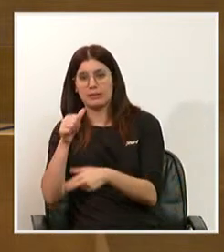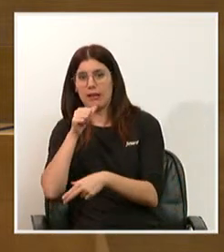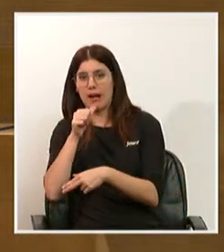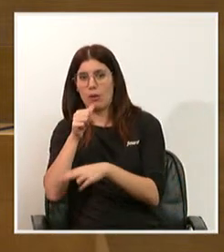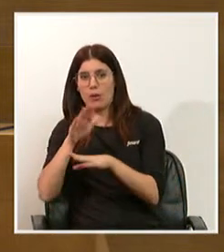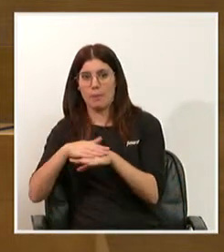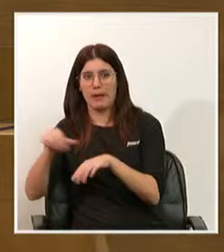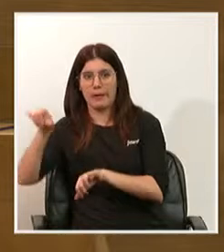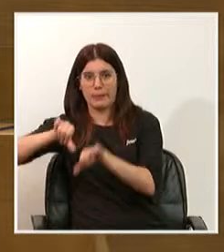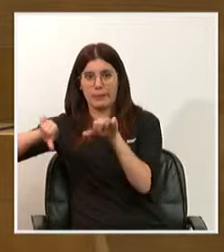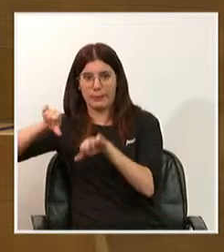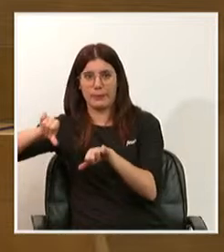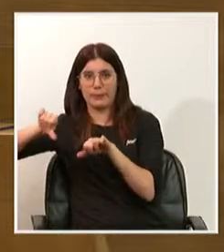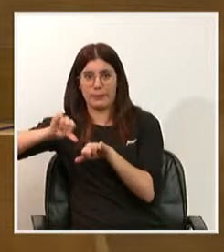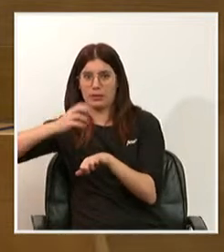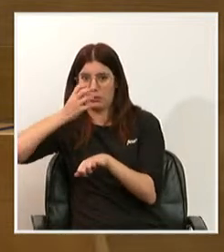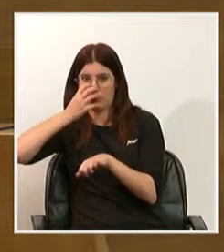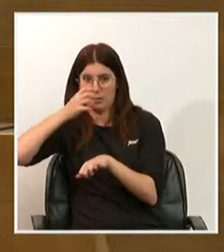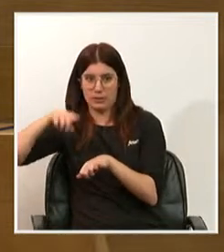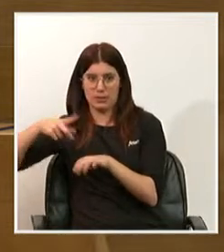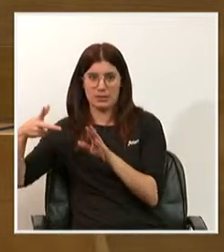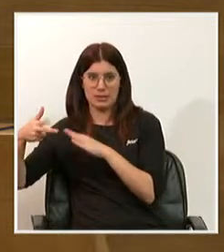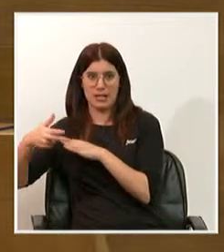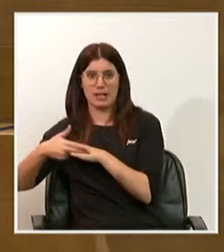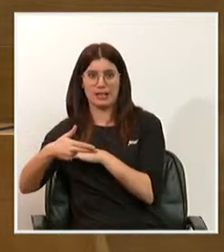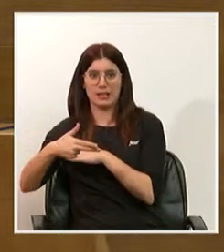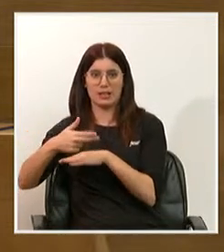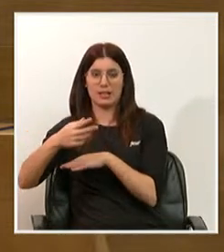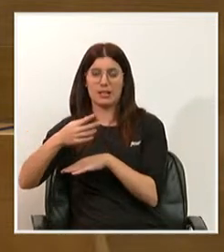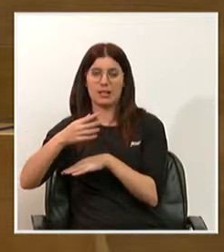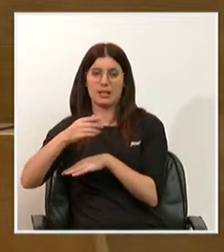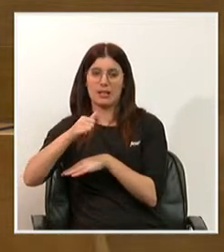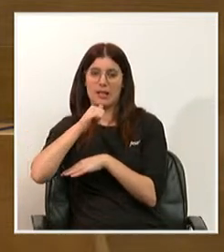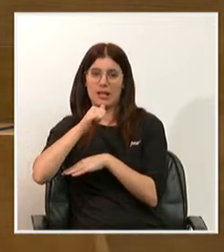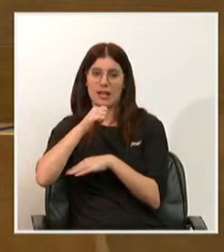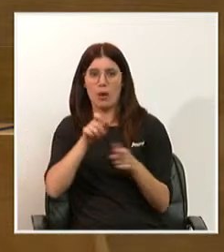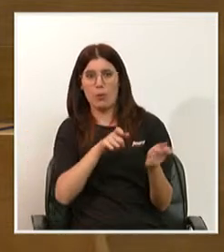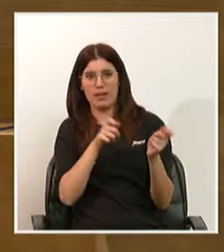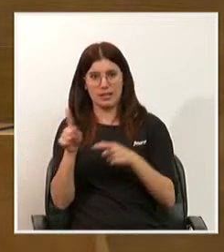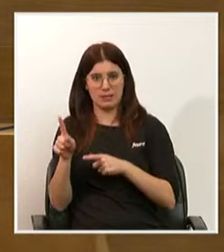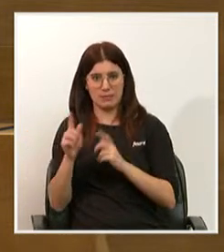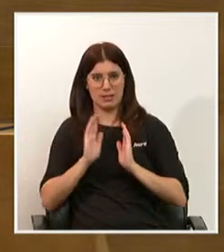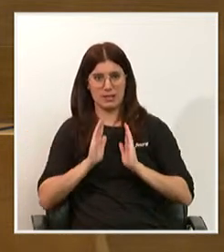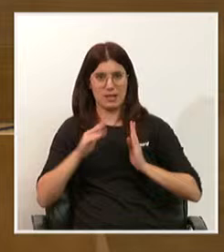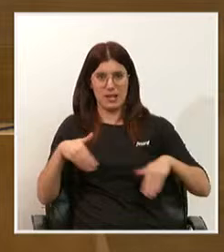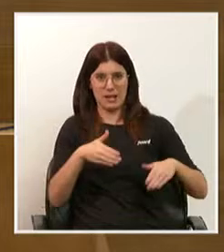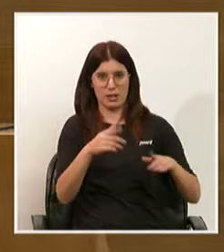comar com valenciana retamos el quee del